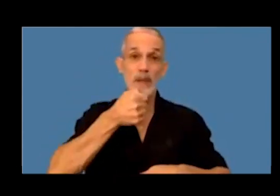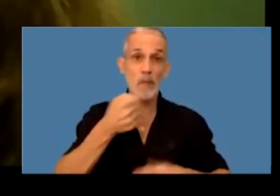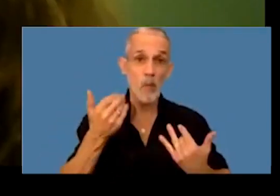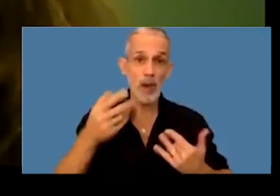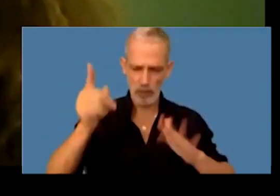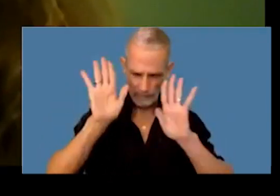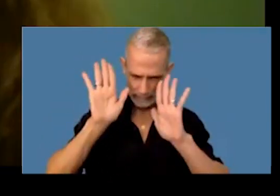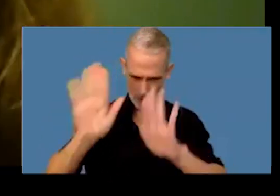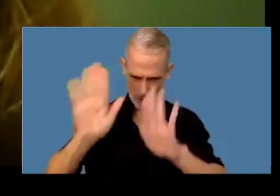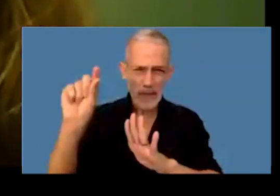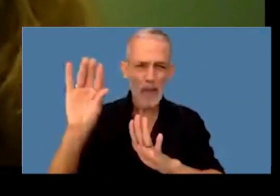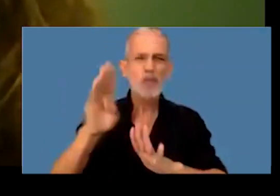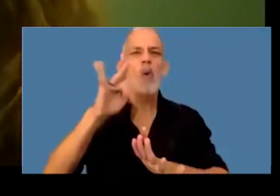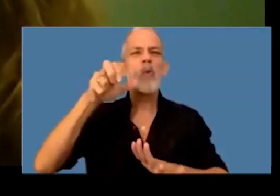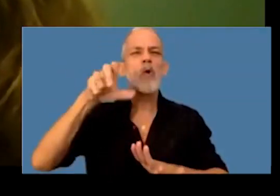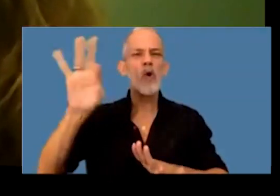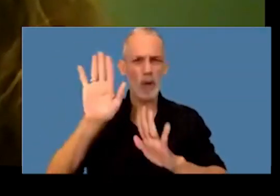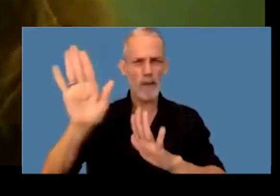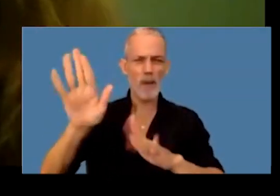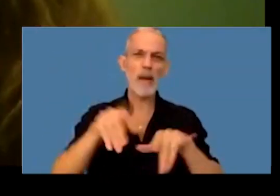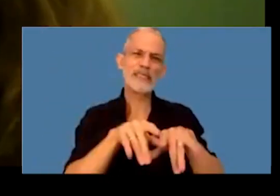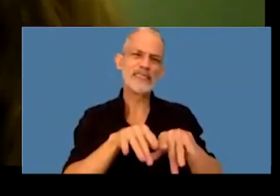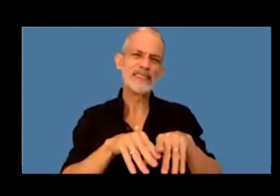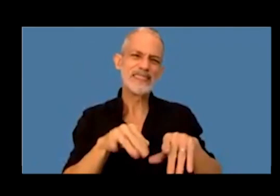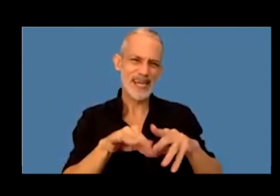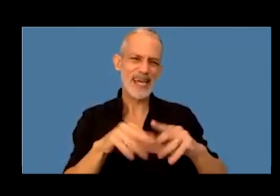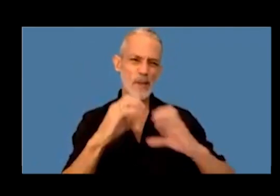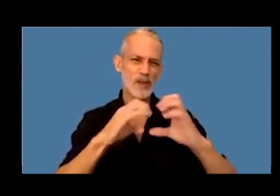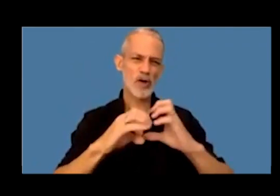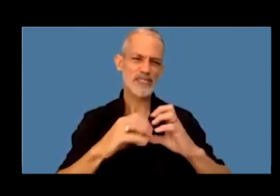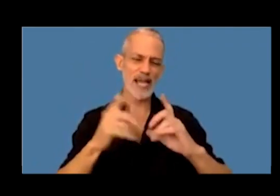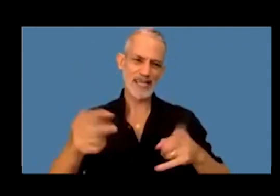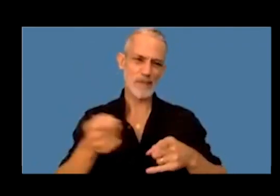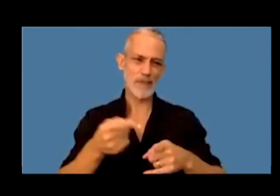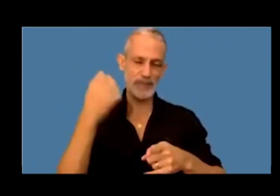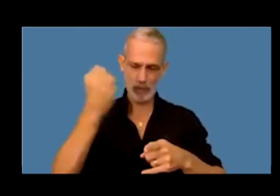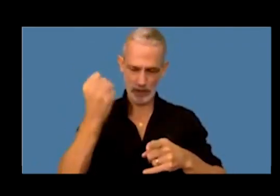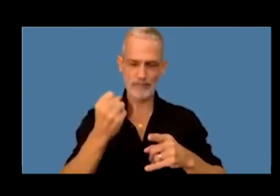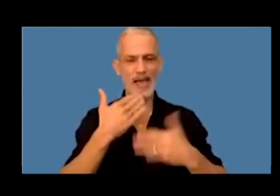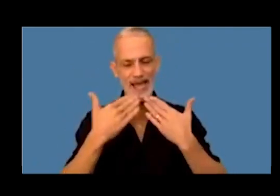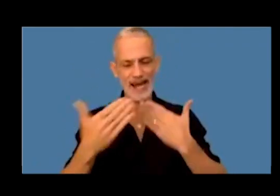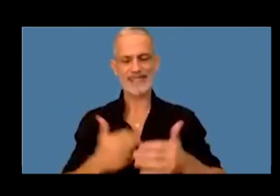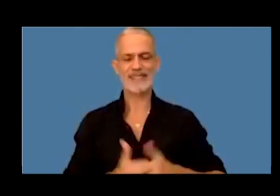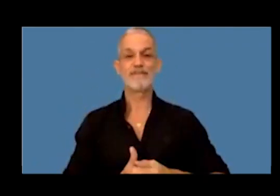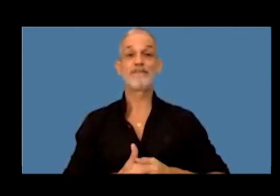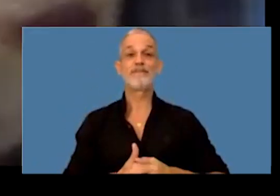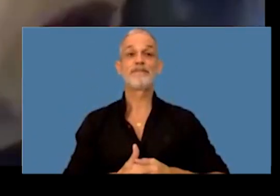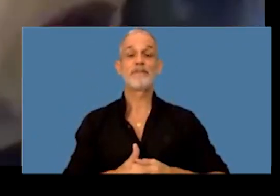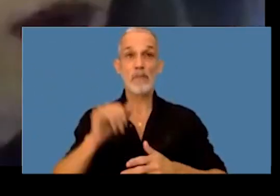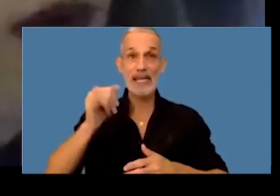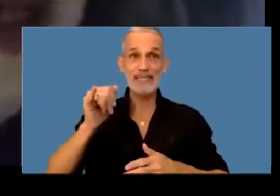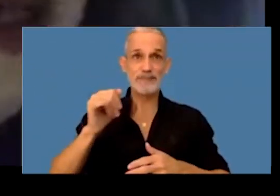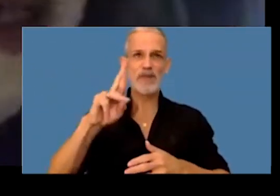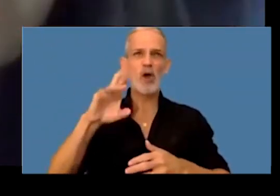un segundito, Bruno, así le doy también el paso a los que estuvieron escribiendo. Bien, perfecto, gracias. Gracias. Sí. ¿Qué tal? ¿Cómo